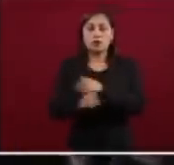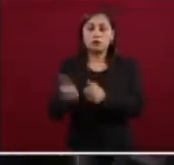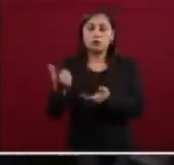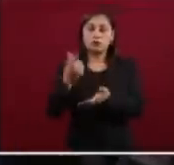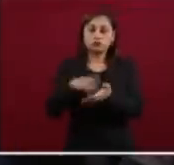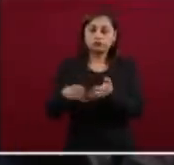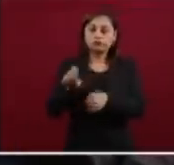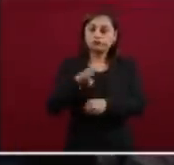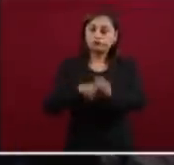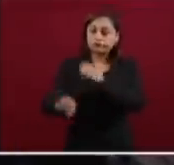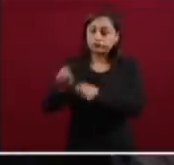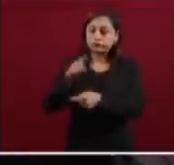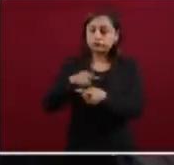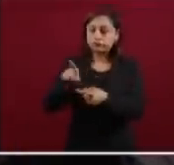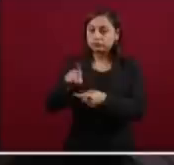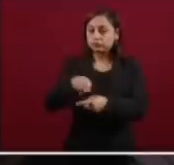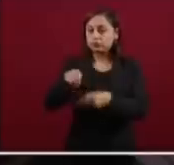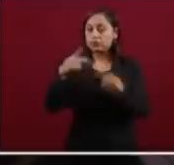contratistas